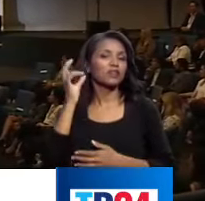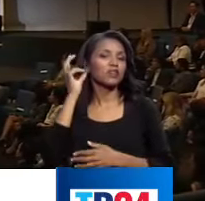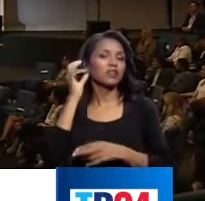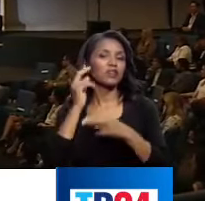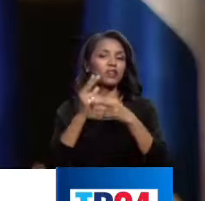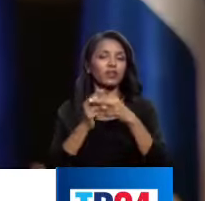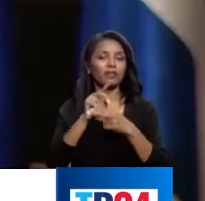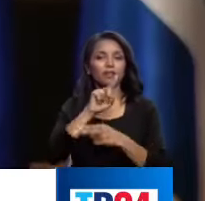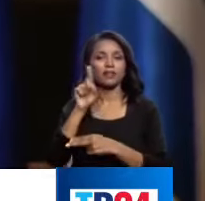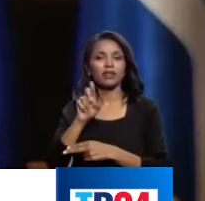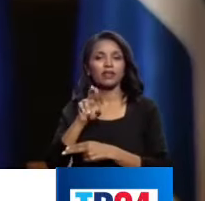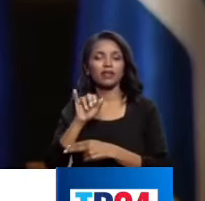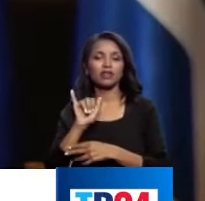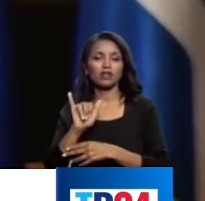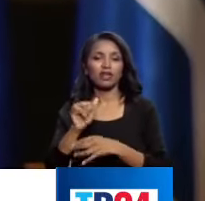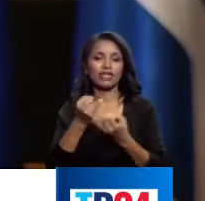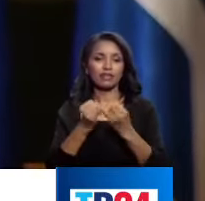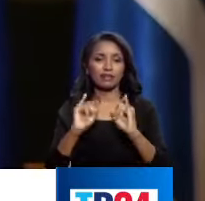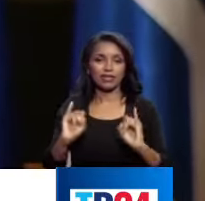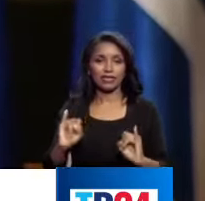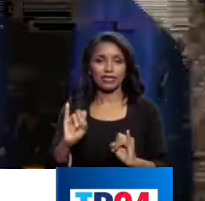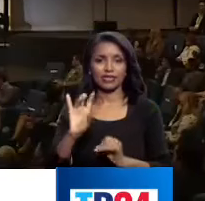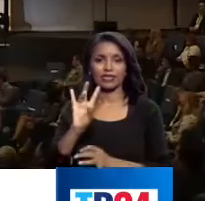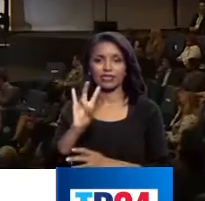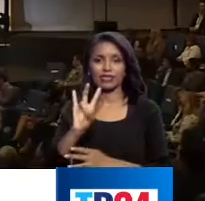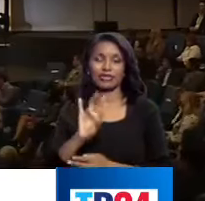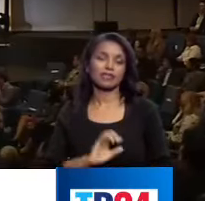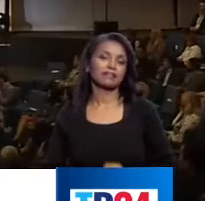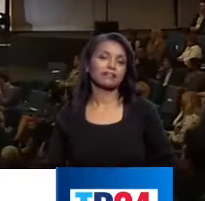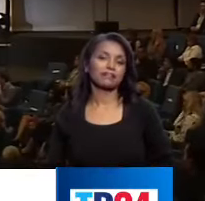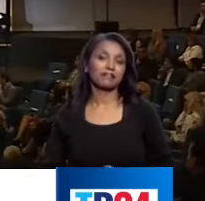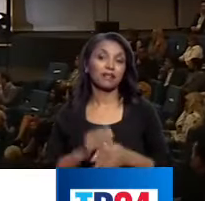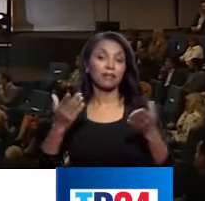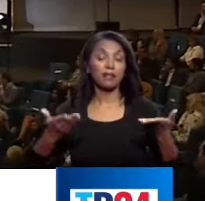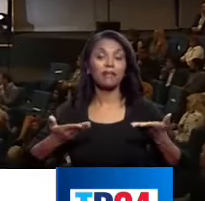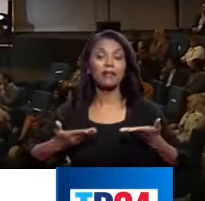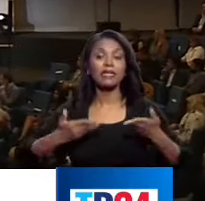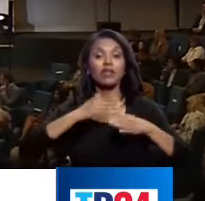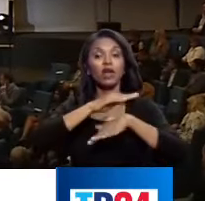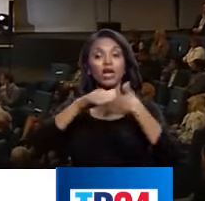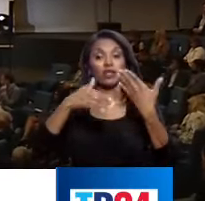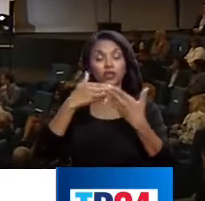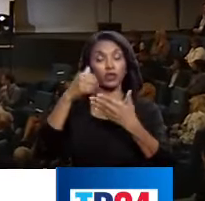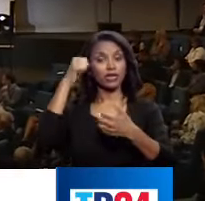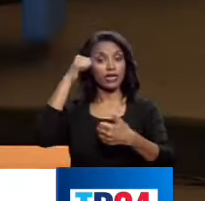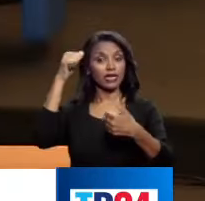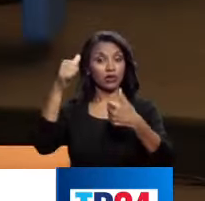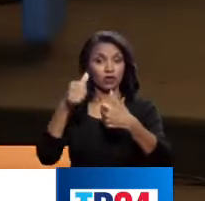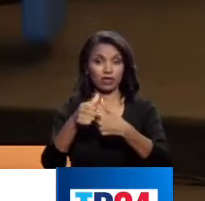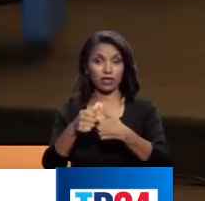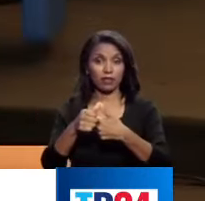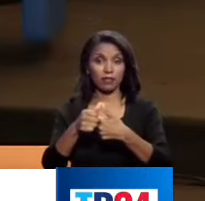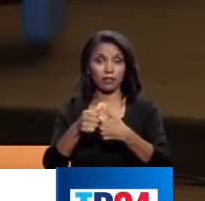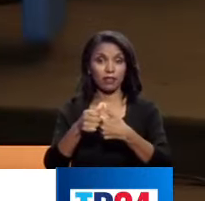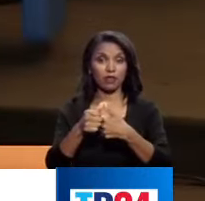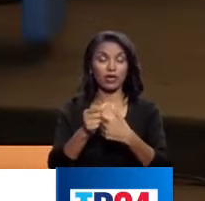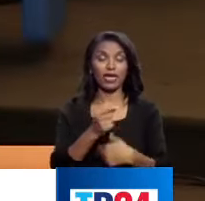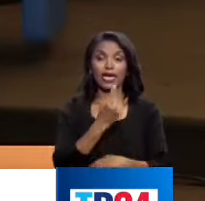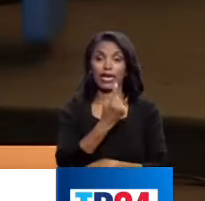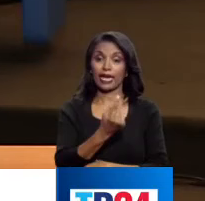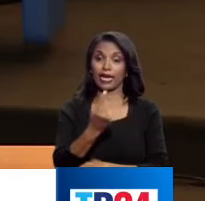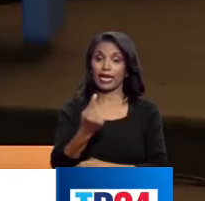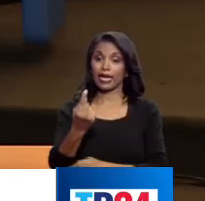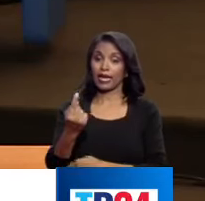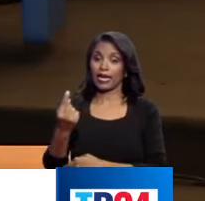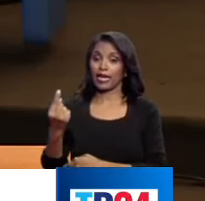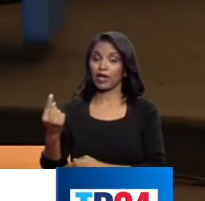Zulay Rodríguez, por la libre postulación. Bienvenidos a todos. Le recordamos a la audiencia que las posiciones de los podiums,